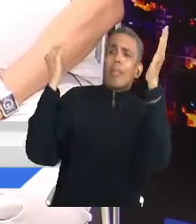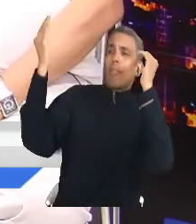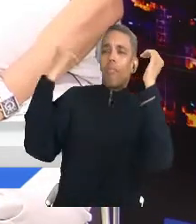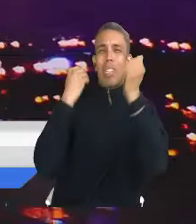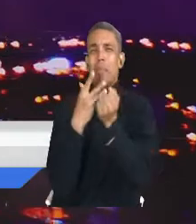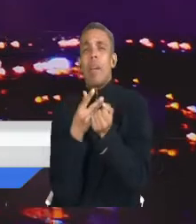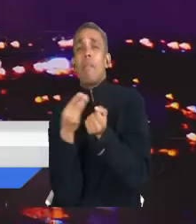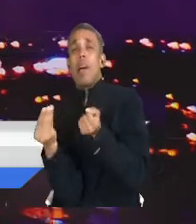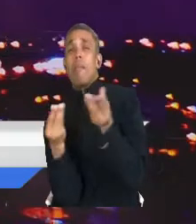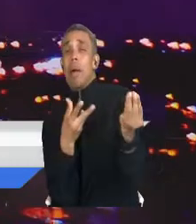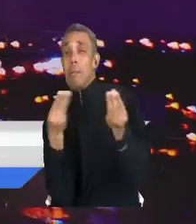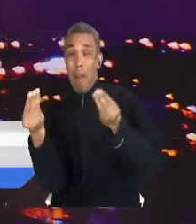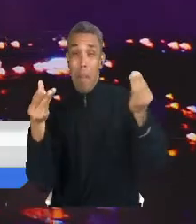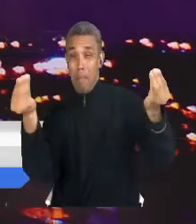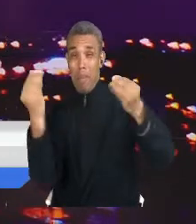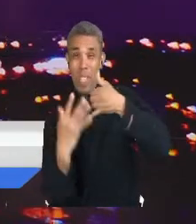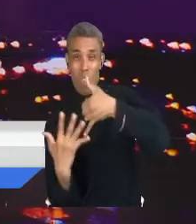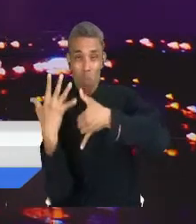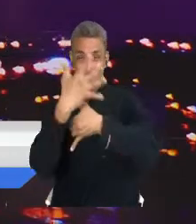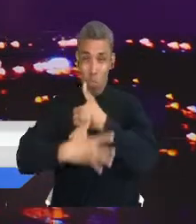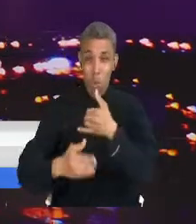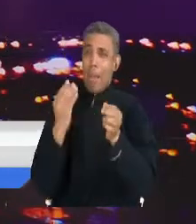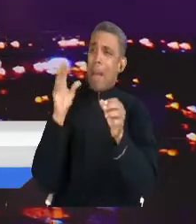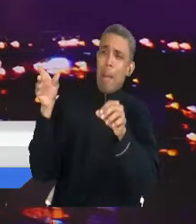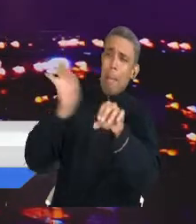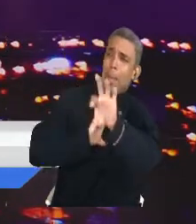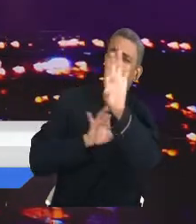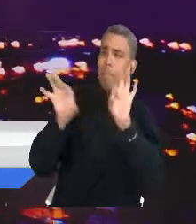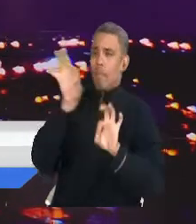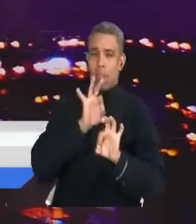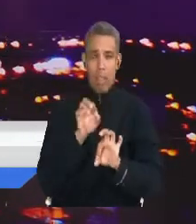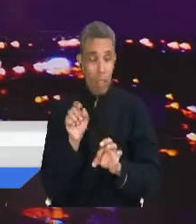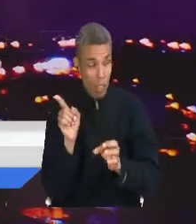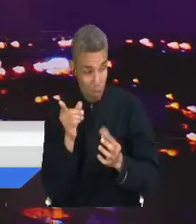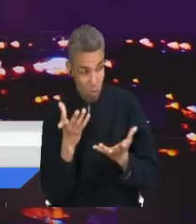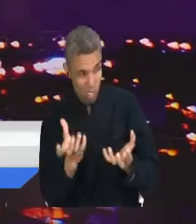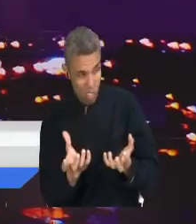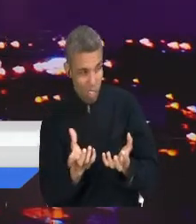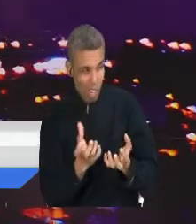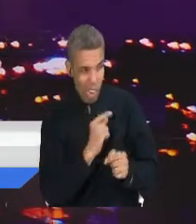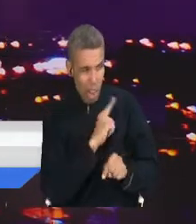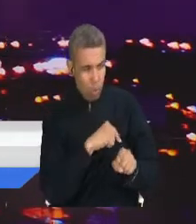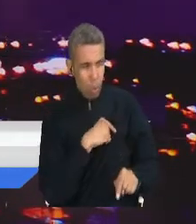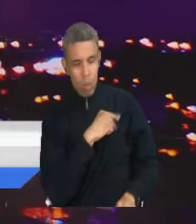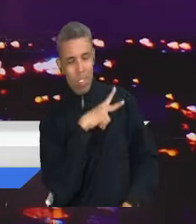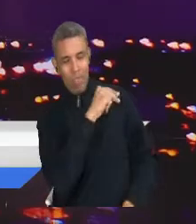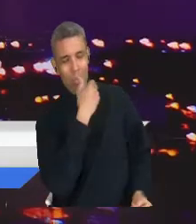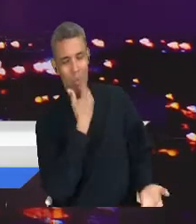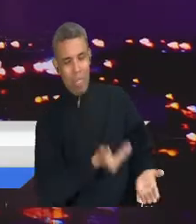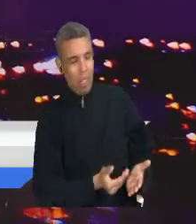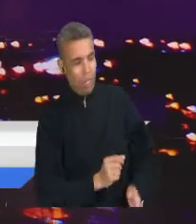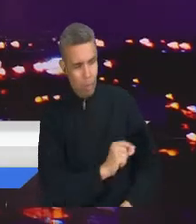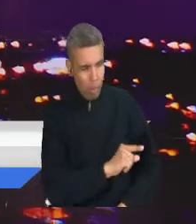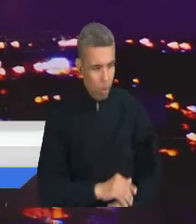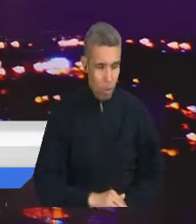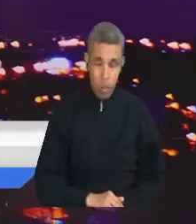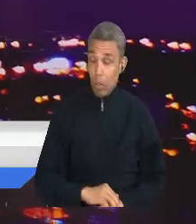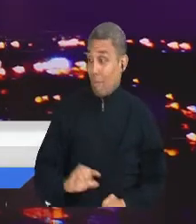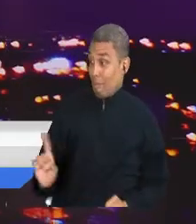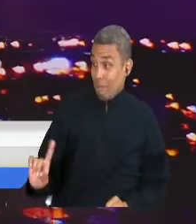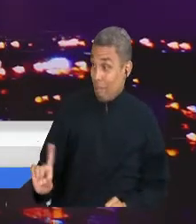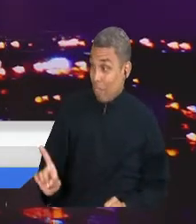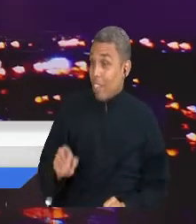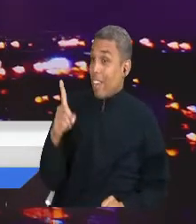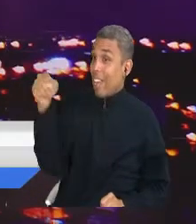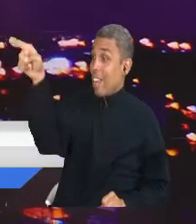podamos nosotros tener mayor participación de banda, pero a veces el tema presupuestal es el que nos limita. Ellos se ponen